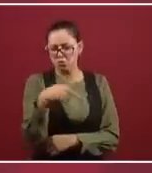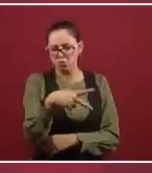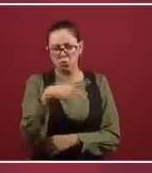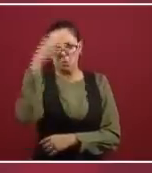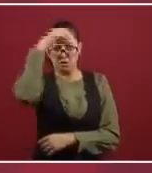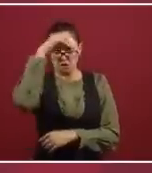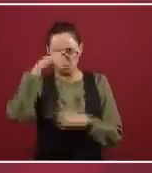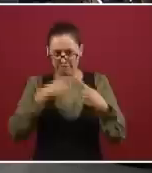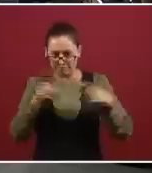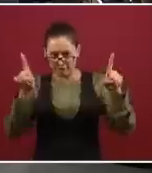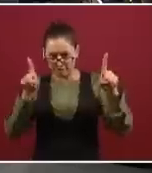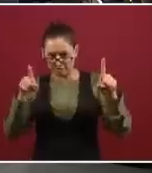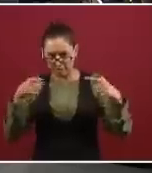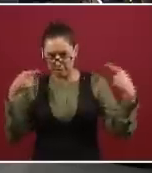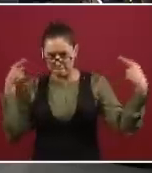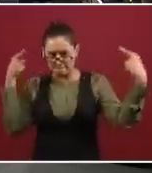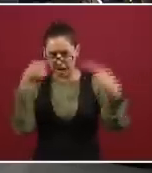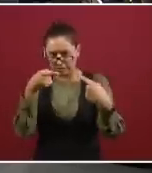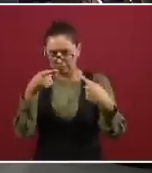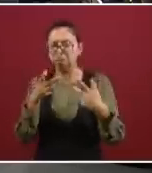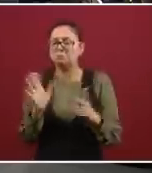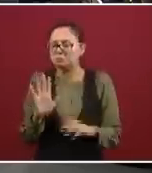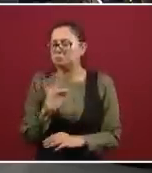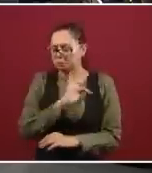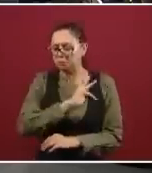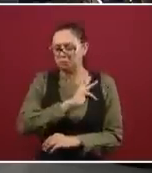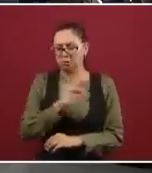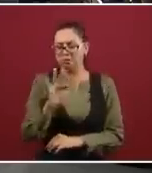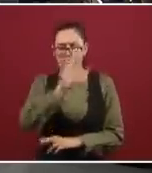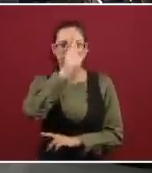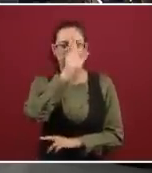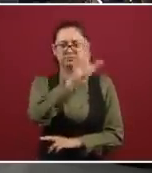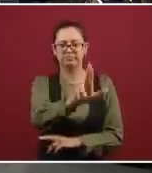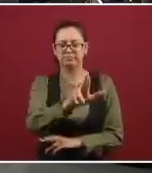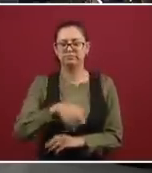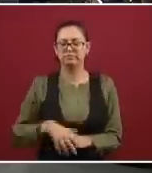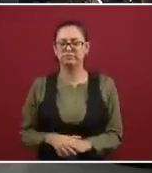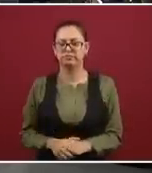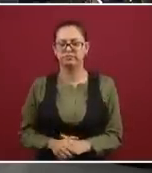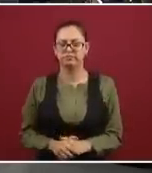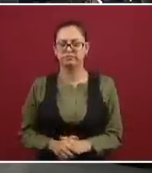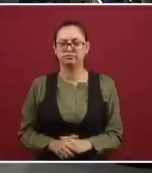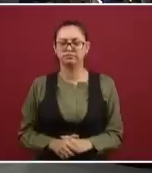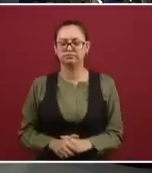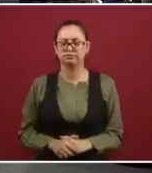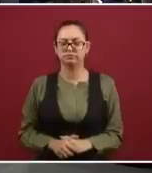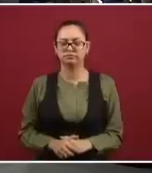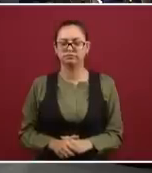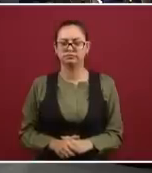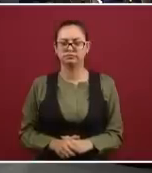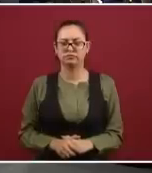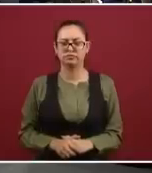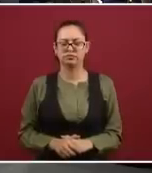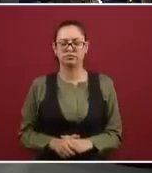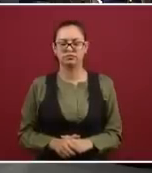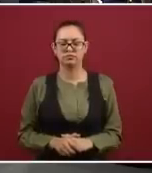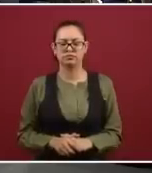disentir. Por eso, en este asunto de